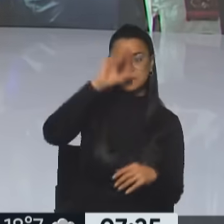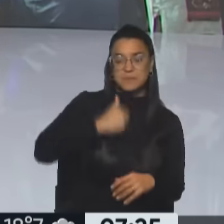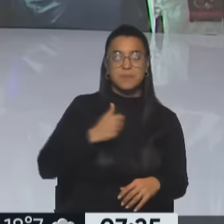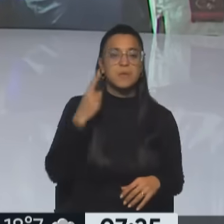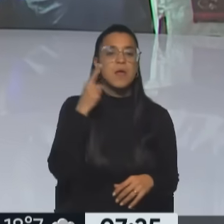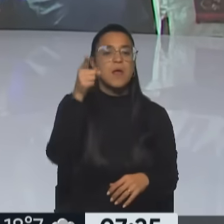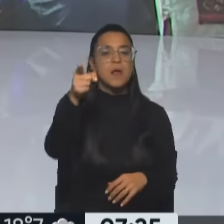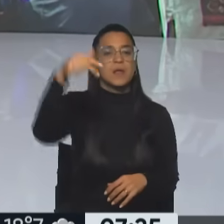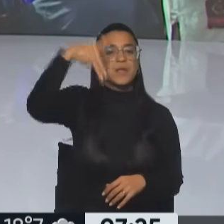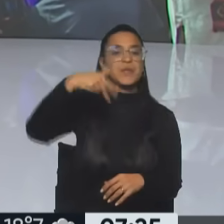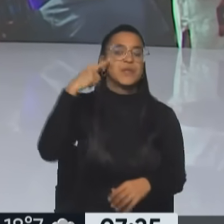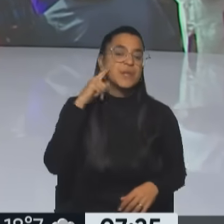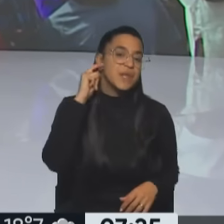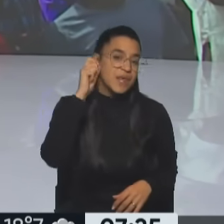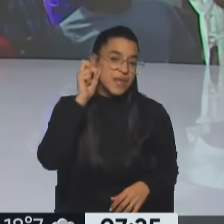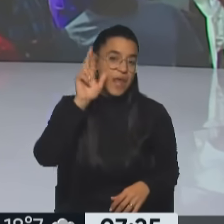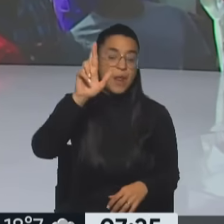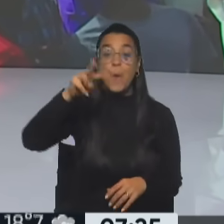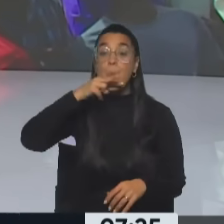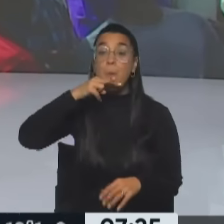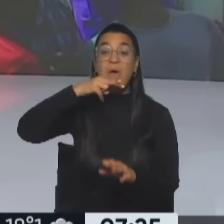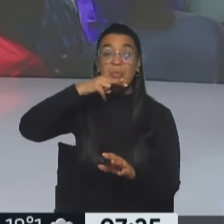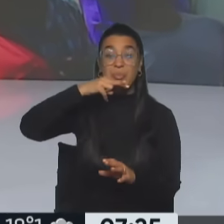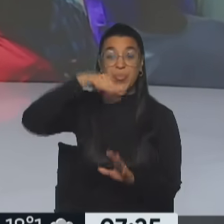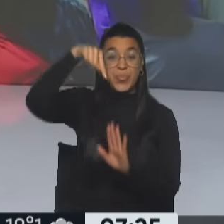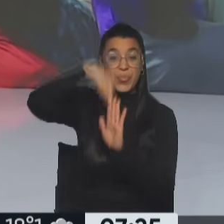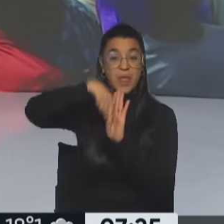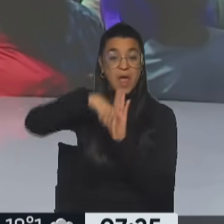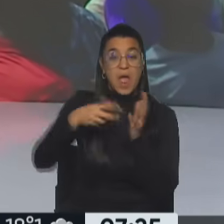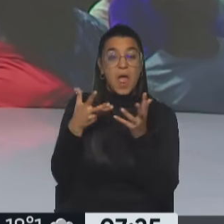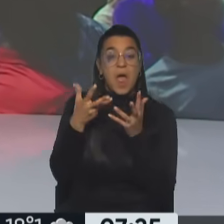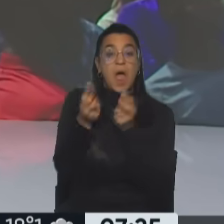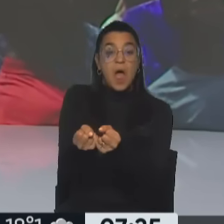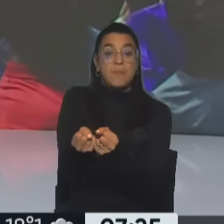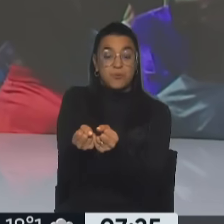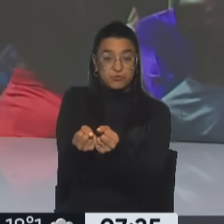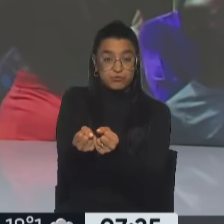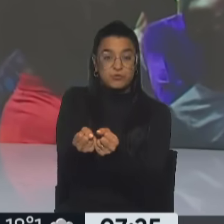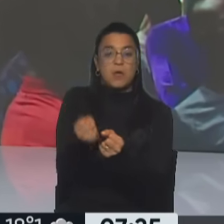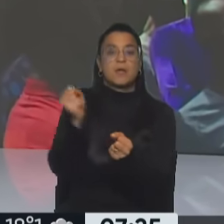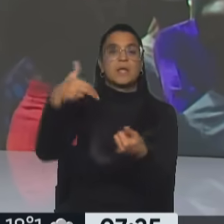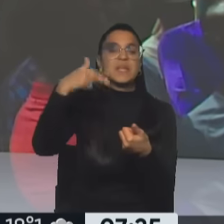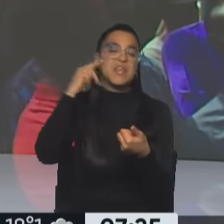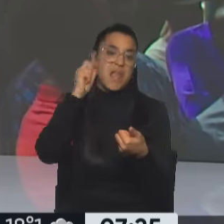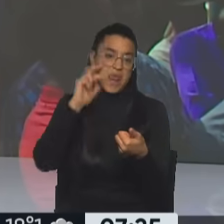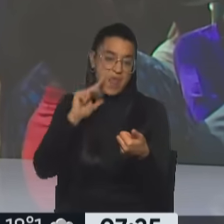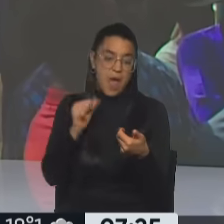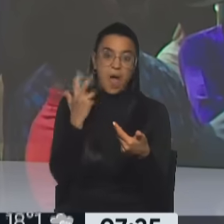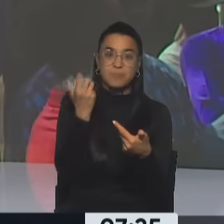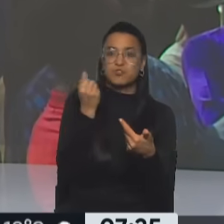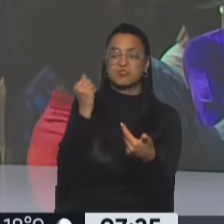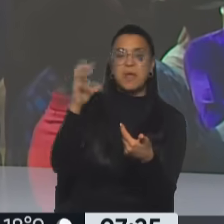Acá tenemos Níger. En verde apoyan una invasión a Níger. Nigeria, y acá